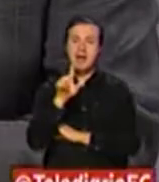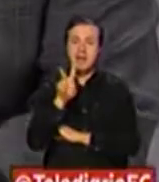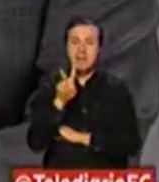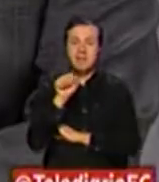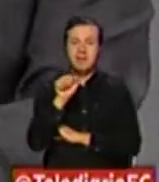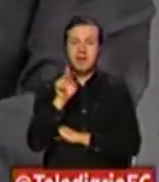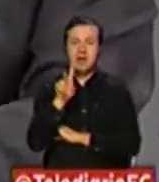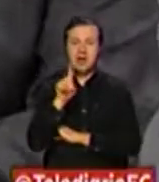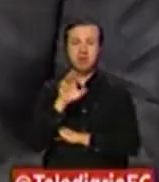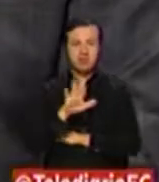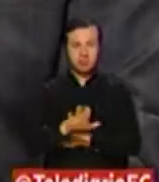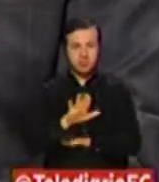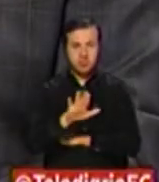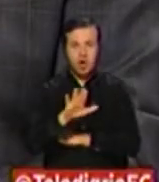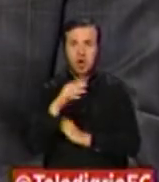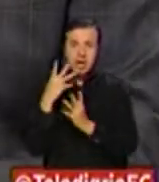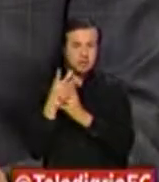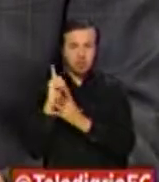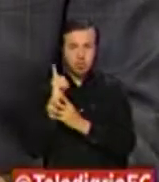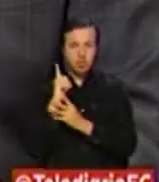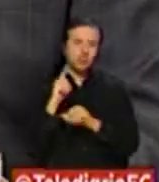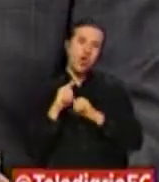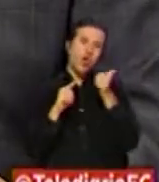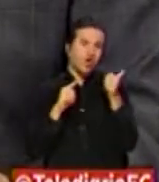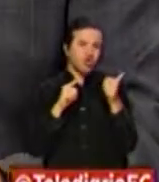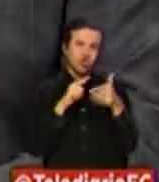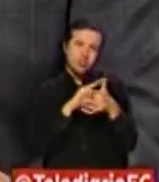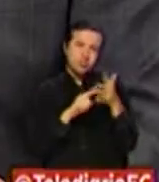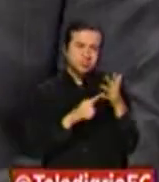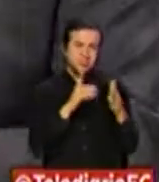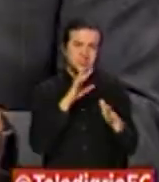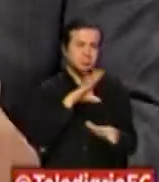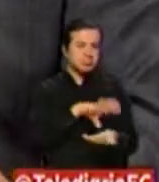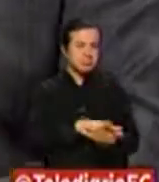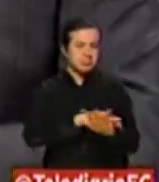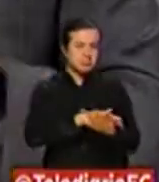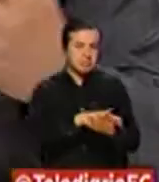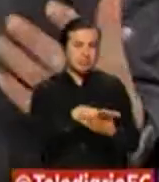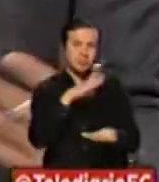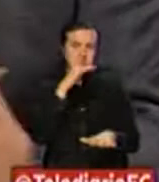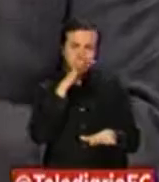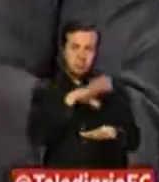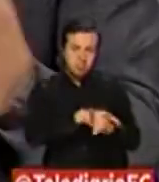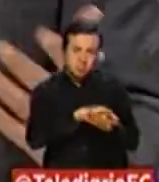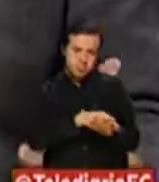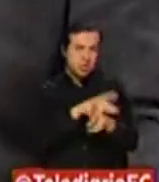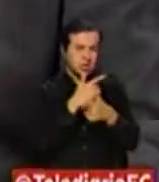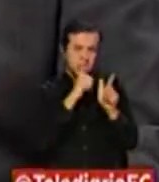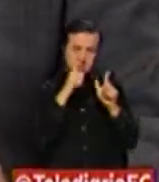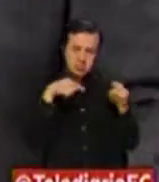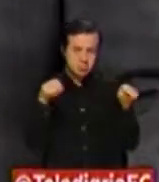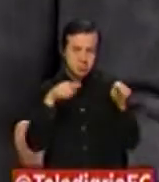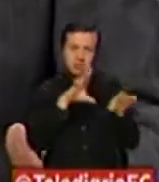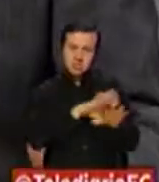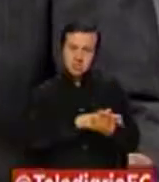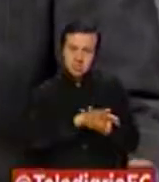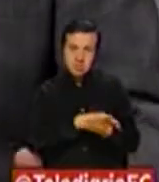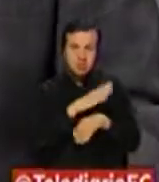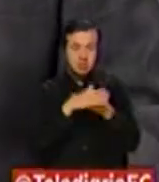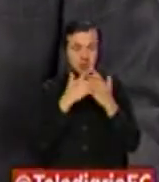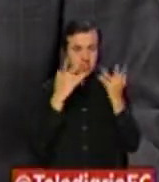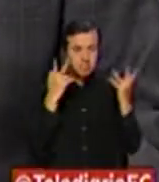se le concedió esta medida sustitutiva, el uso del grillete electrónico, la libre movilidad, y el